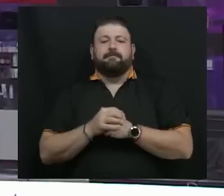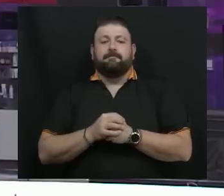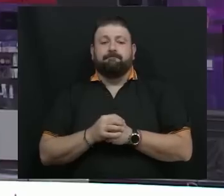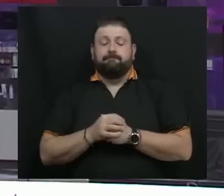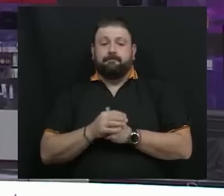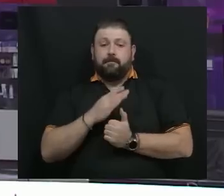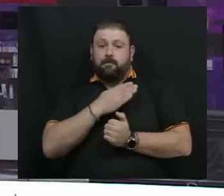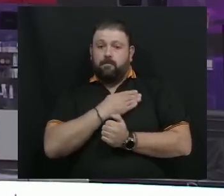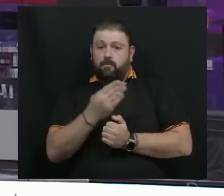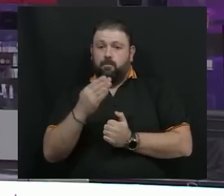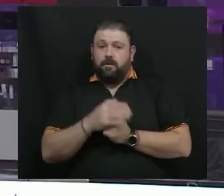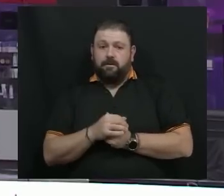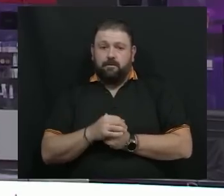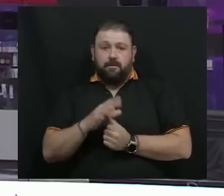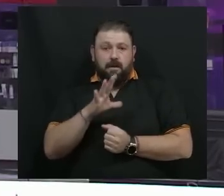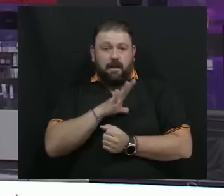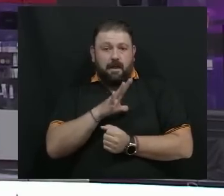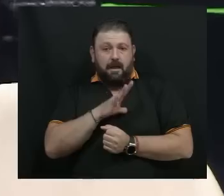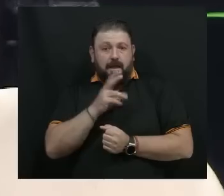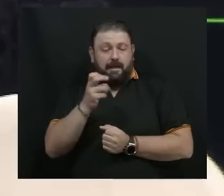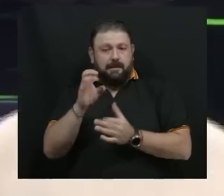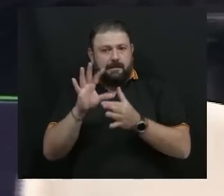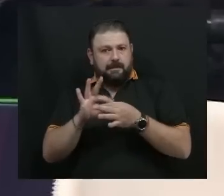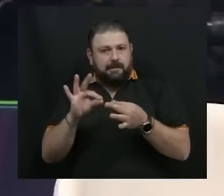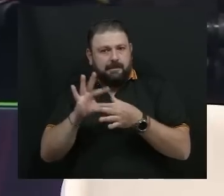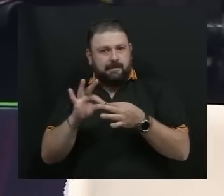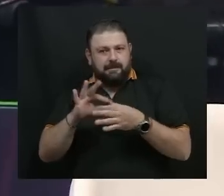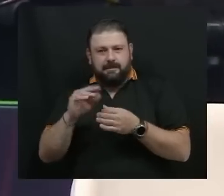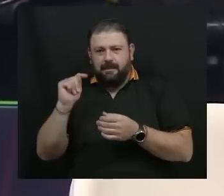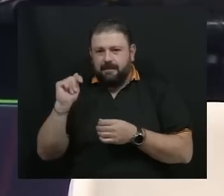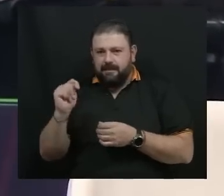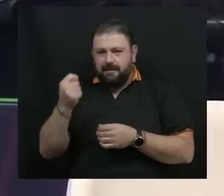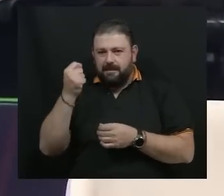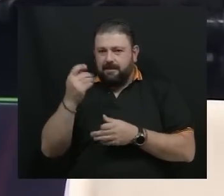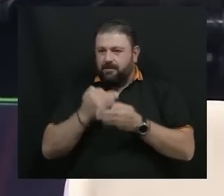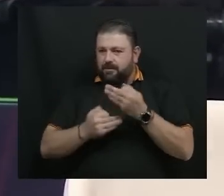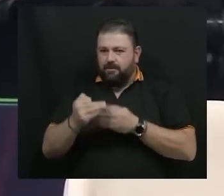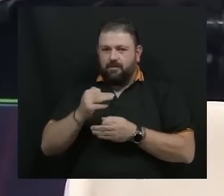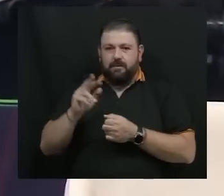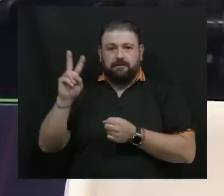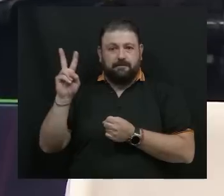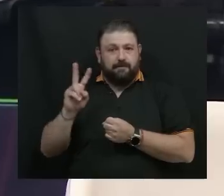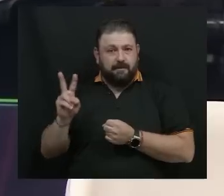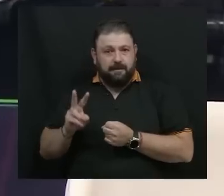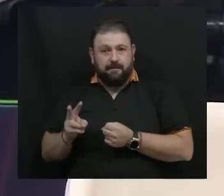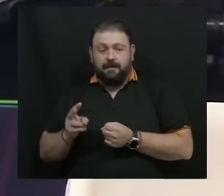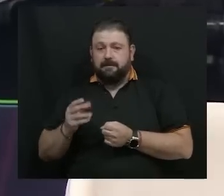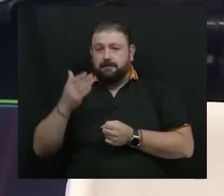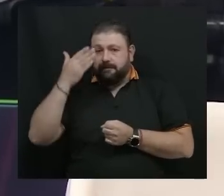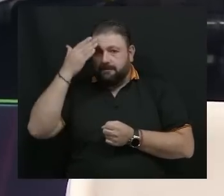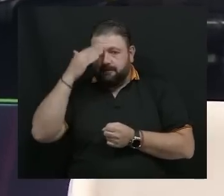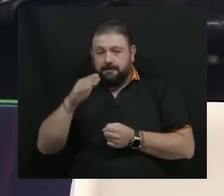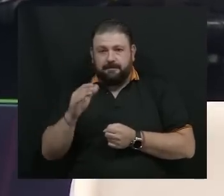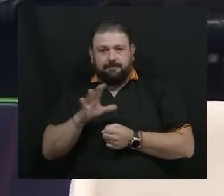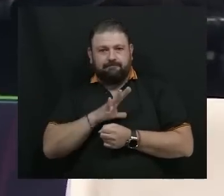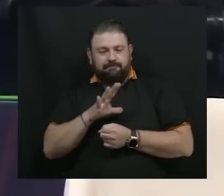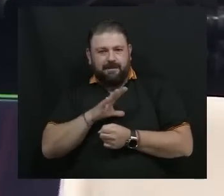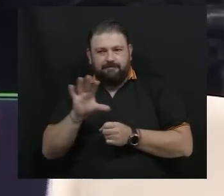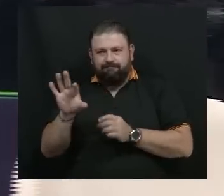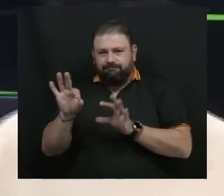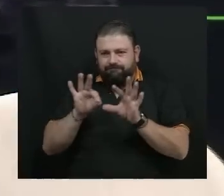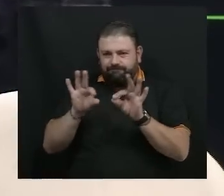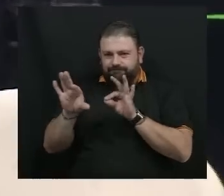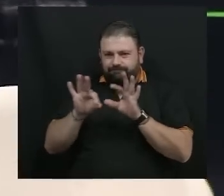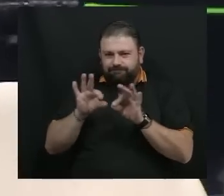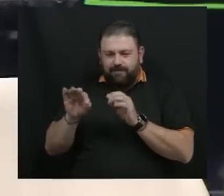Bueno, ahí nos explica un poco lo de la tecnología. Las vitaminas se encapsulan en micropartículas llamadas micelas y el